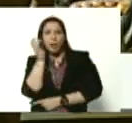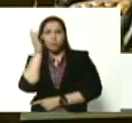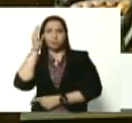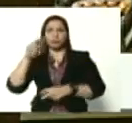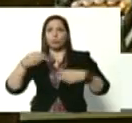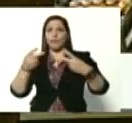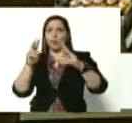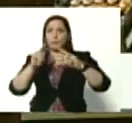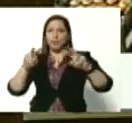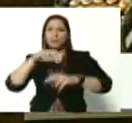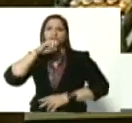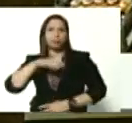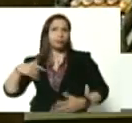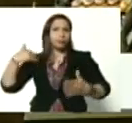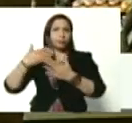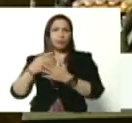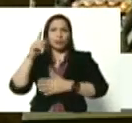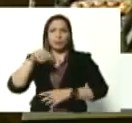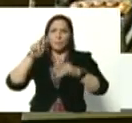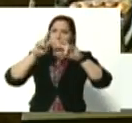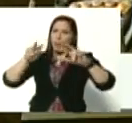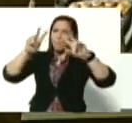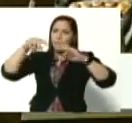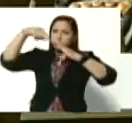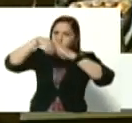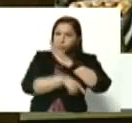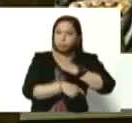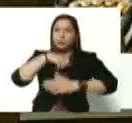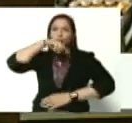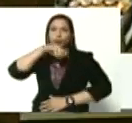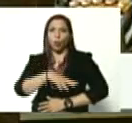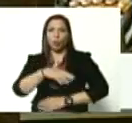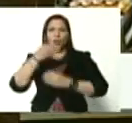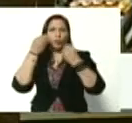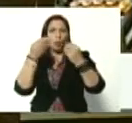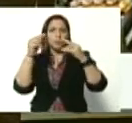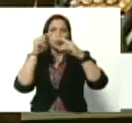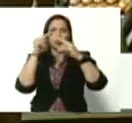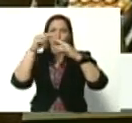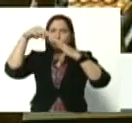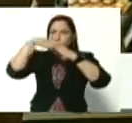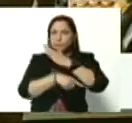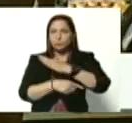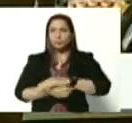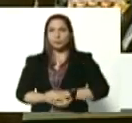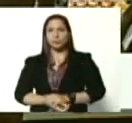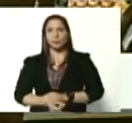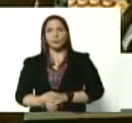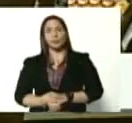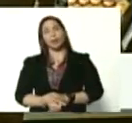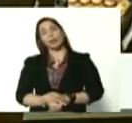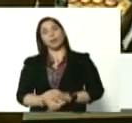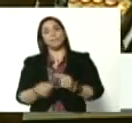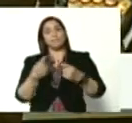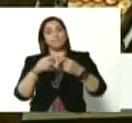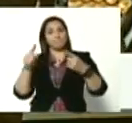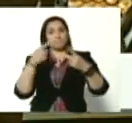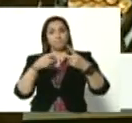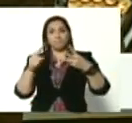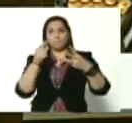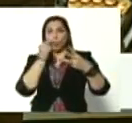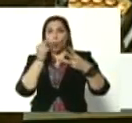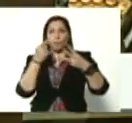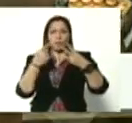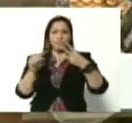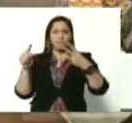historiadores arqueólogos y en los historiadores gente como mario sanoja y vargas pedro